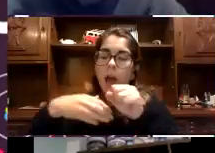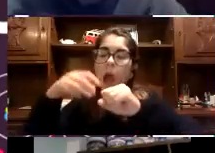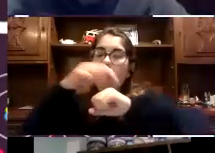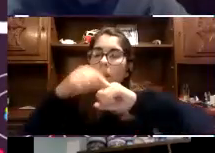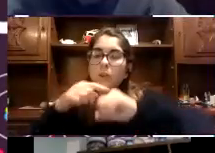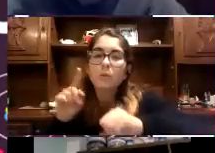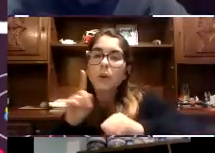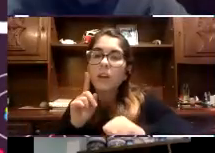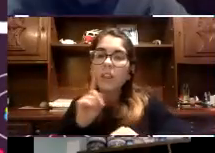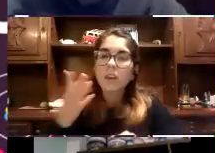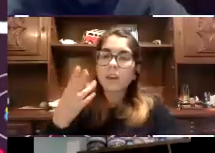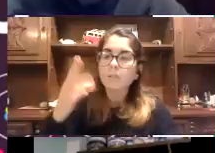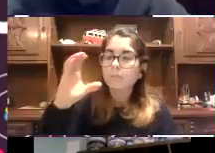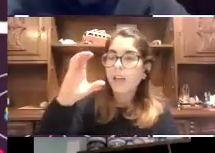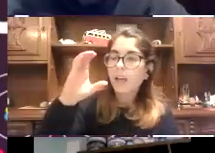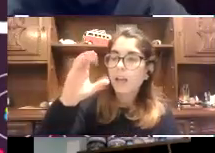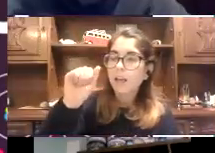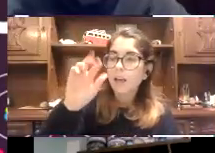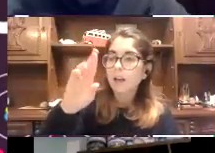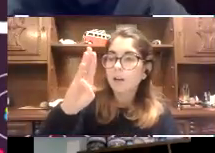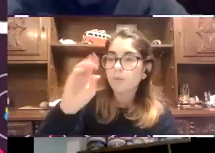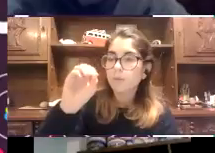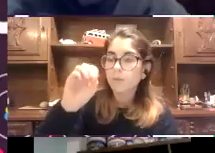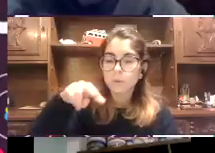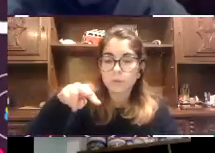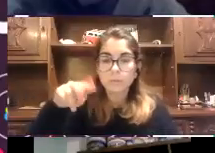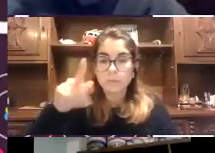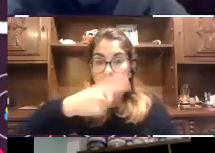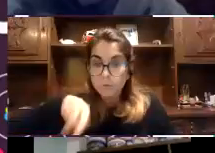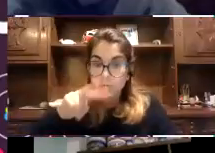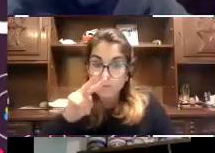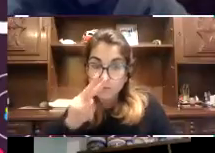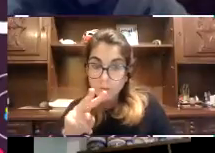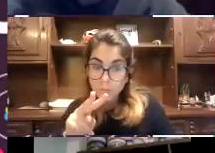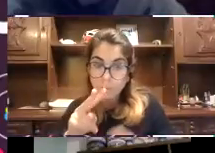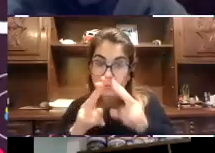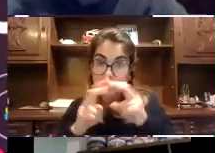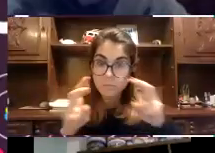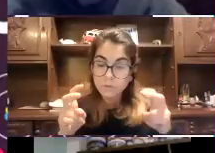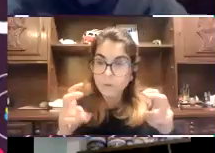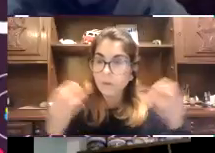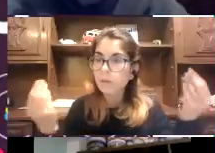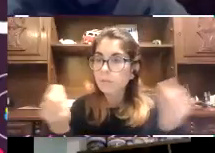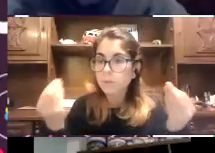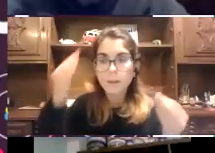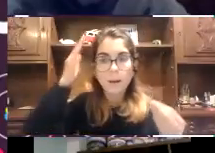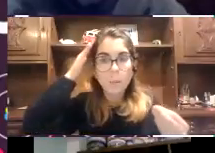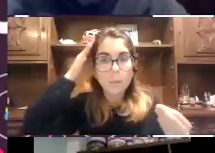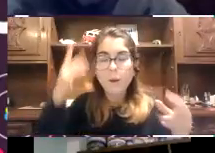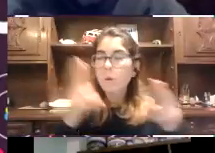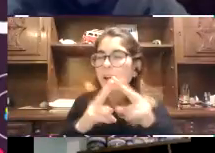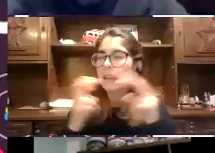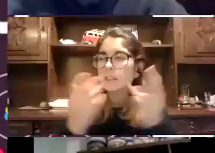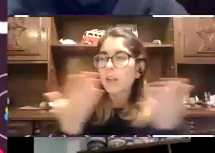Entonces, nuevamente, si ahora visualizamos un fenómeno eléctrico que ocurra en un cabello humano,